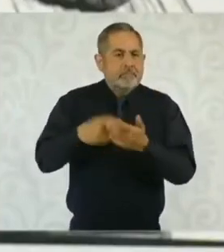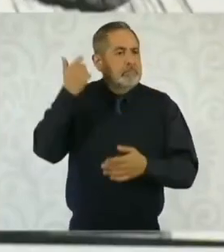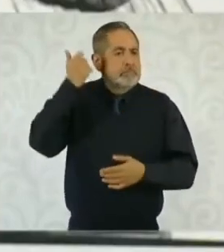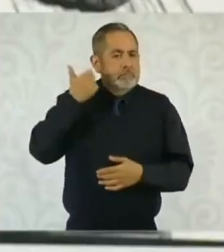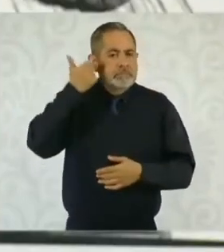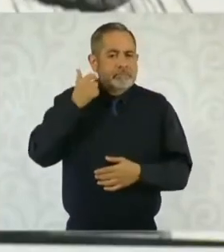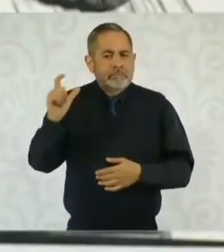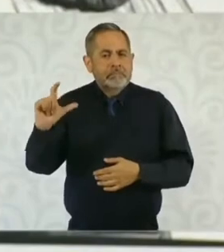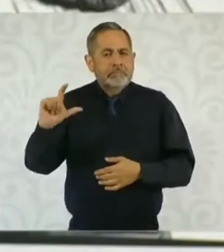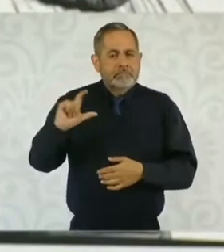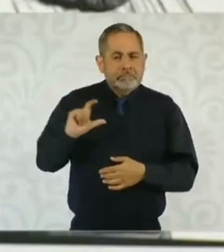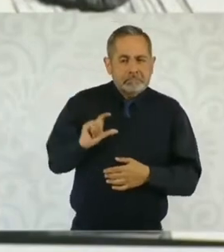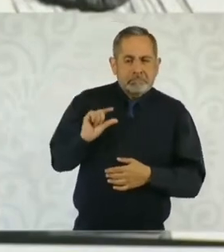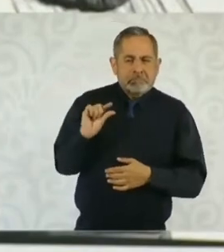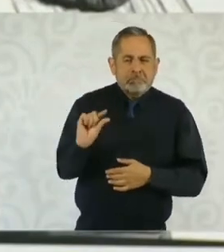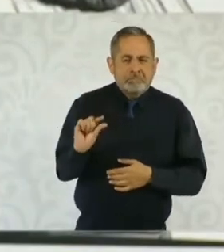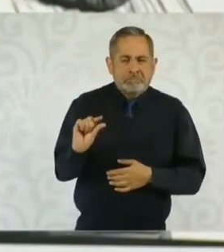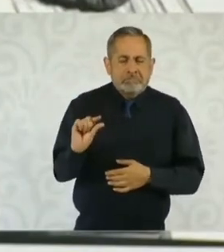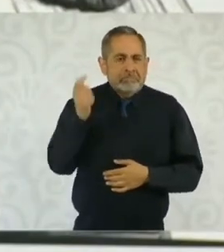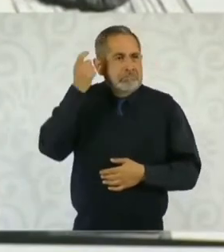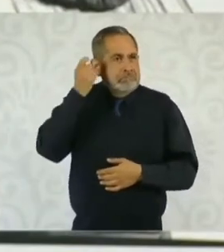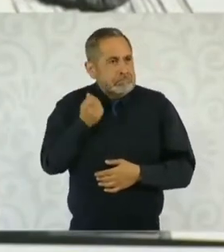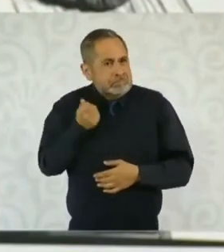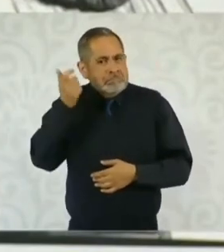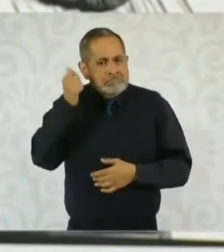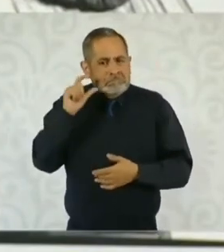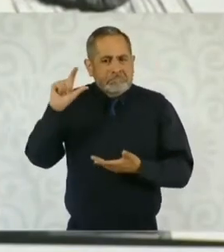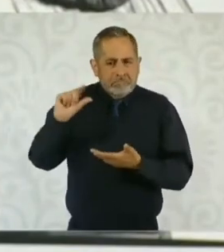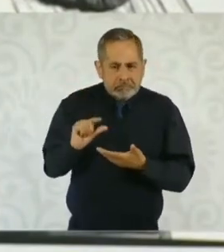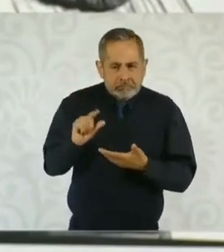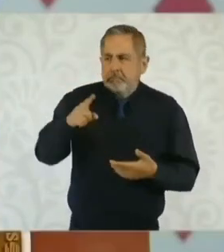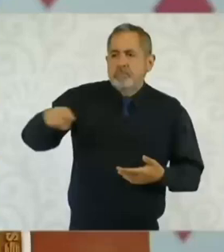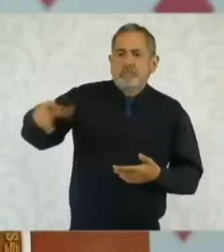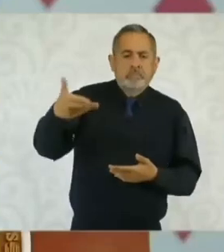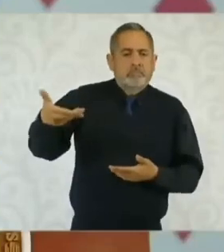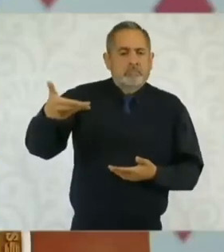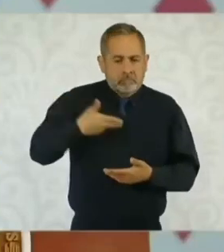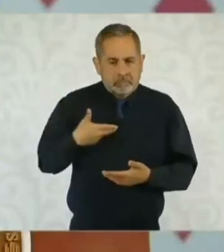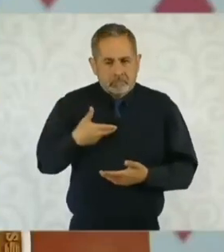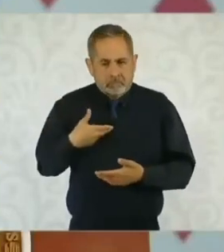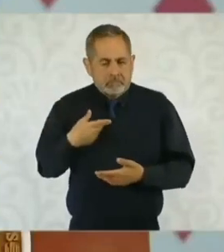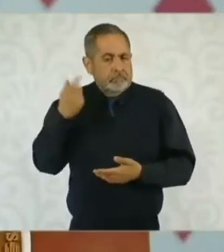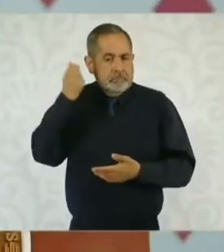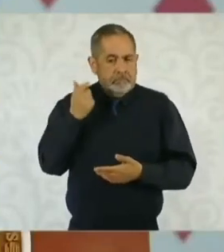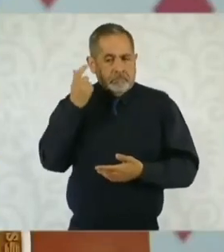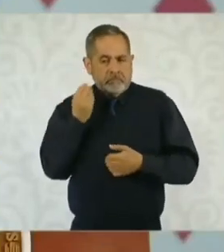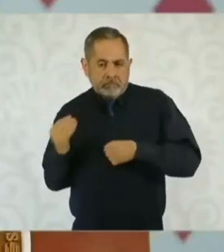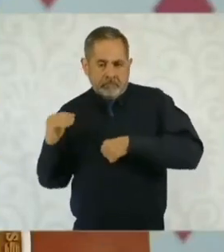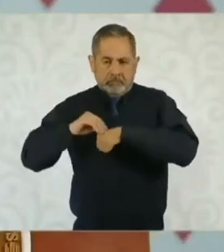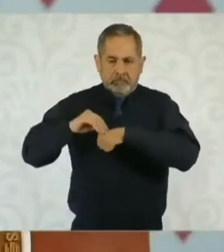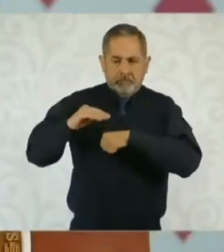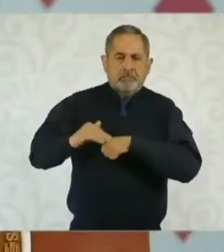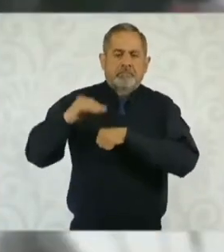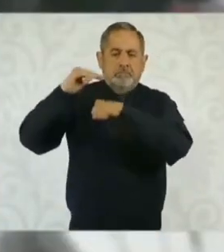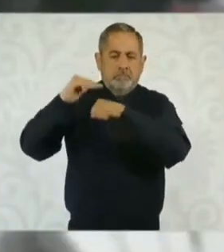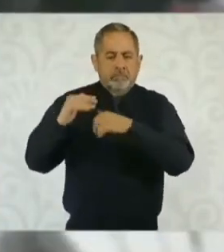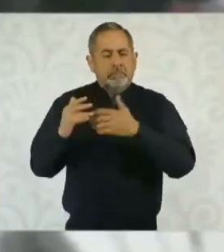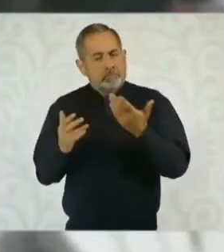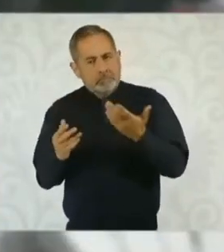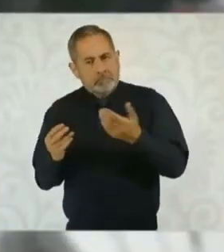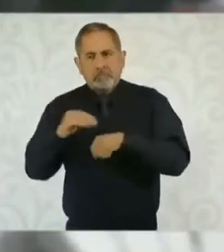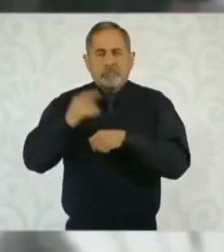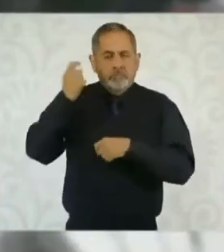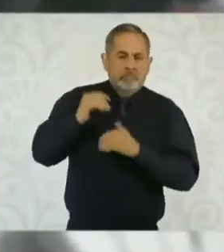recibiendo pensiones muy bajas. Entonces, lo que piden es que se aumenten esas pensiones. Eso